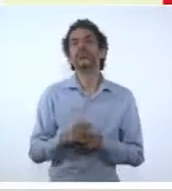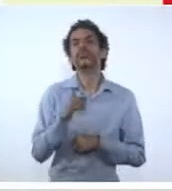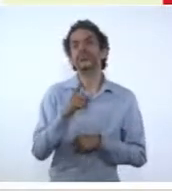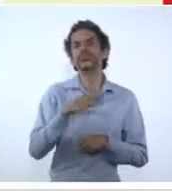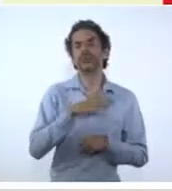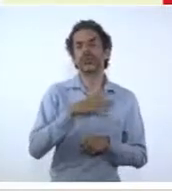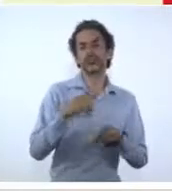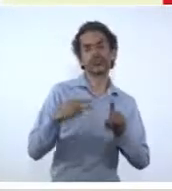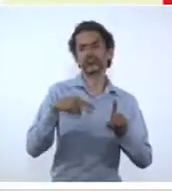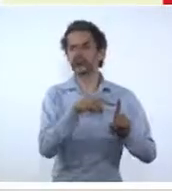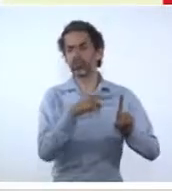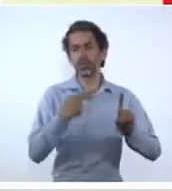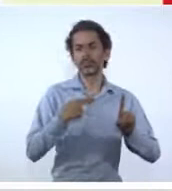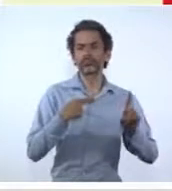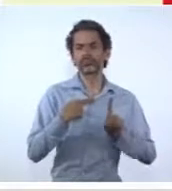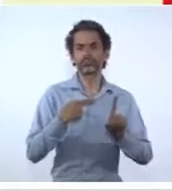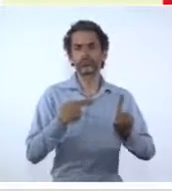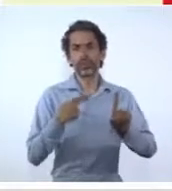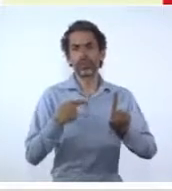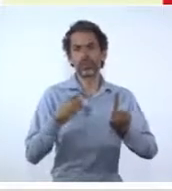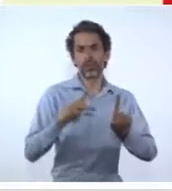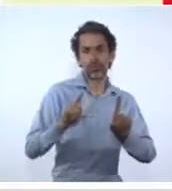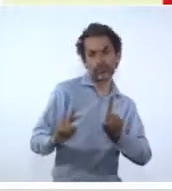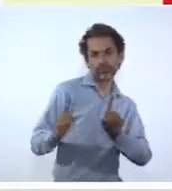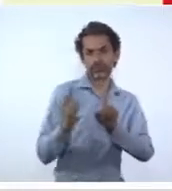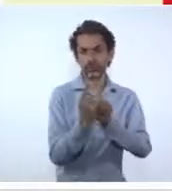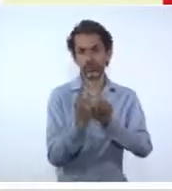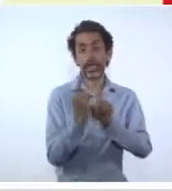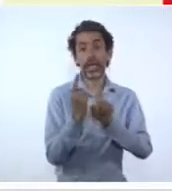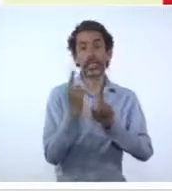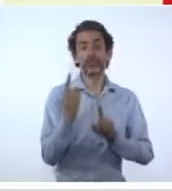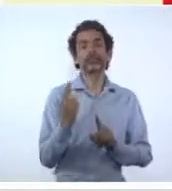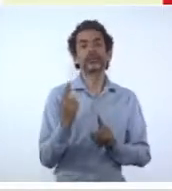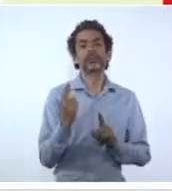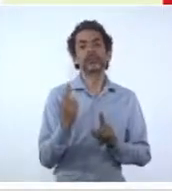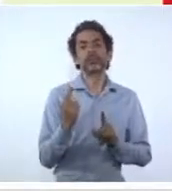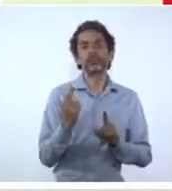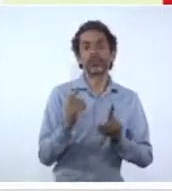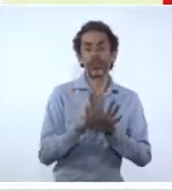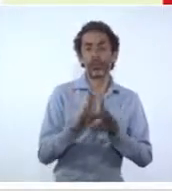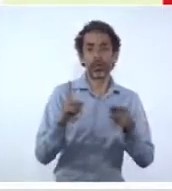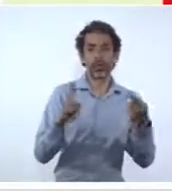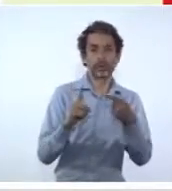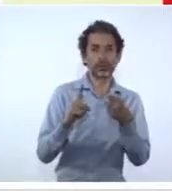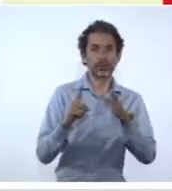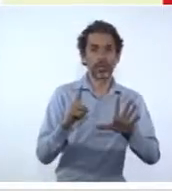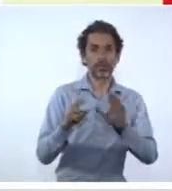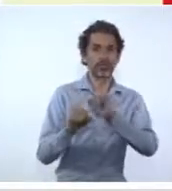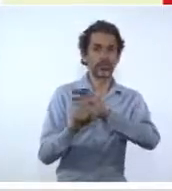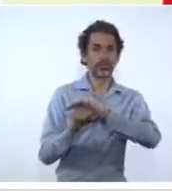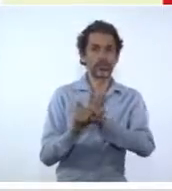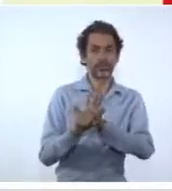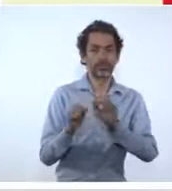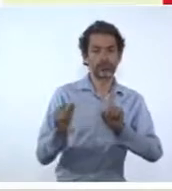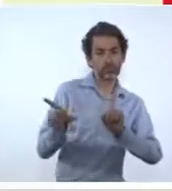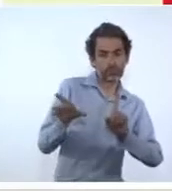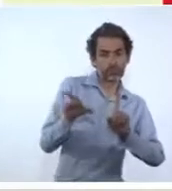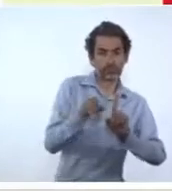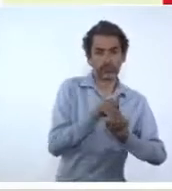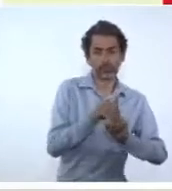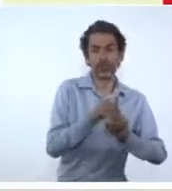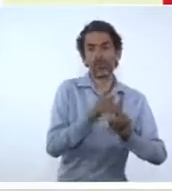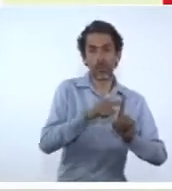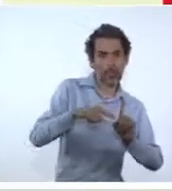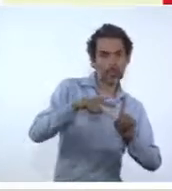manera general, una persona que estuvo cerca de otra persona que tuvo COVID, que fue infectada,